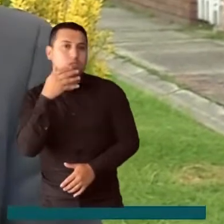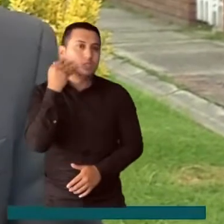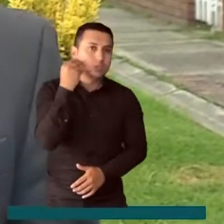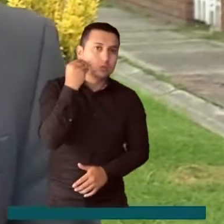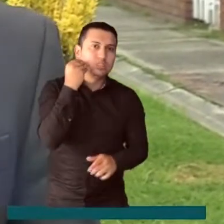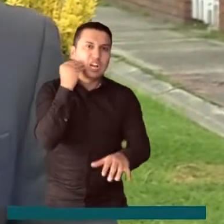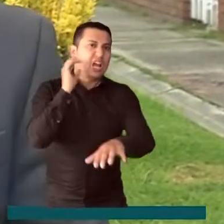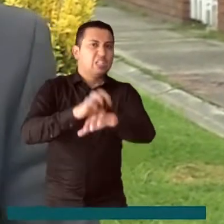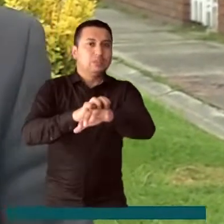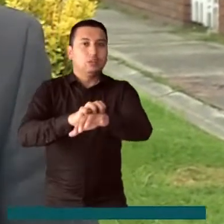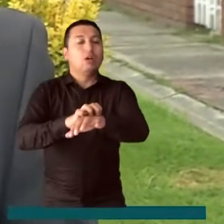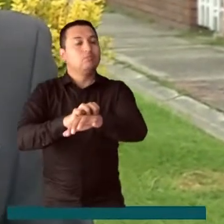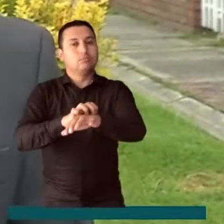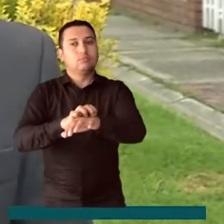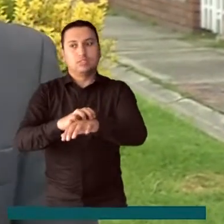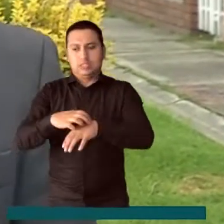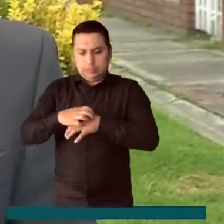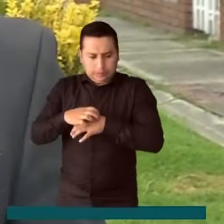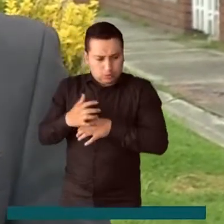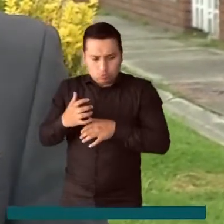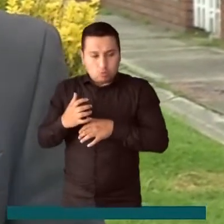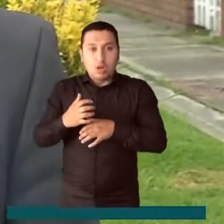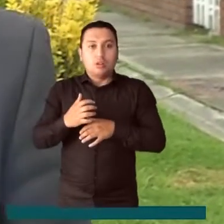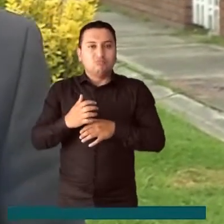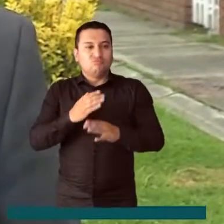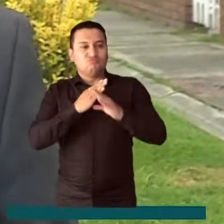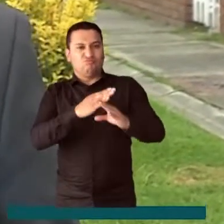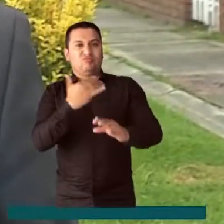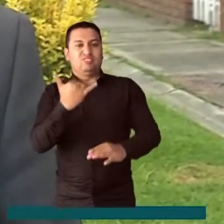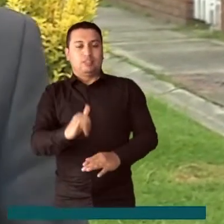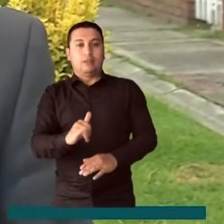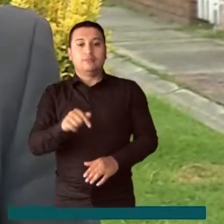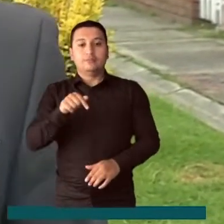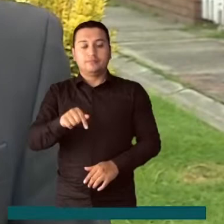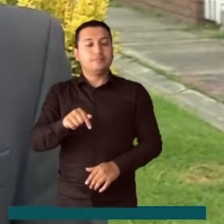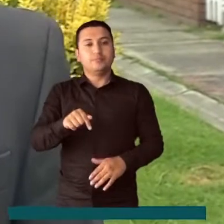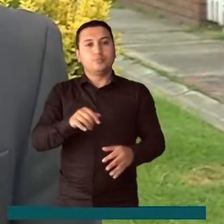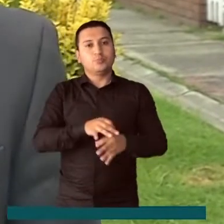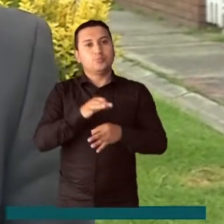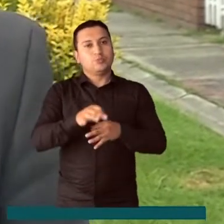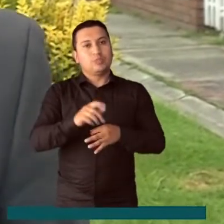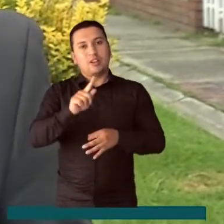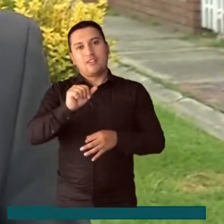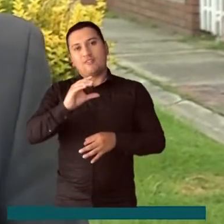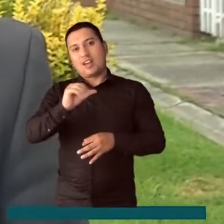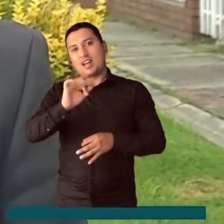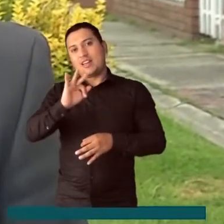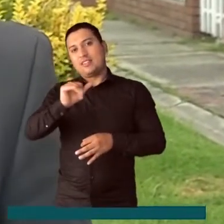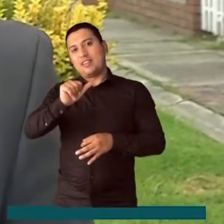un perro o un gato y así descartar un posible caso de rabia. Desde el municipio de Facatativá, Edixon Ruiz, Enlace 13.